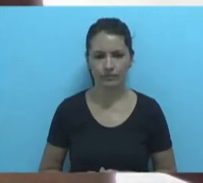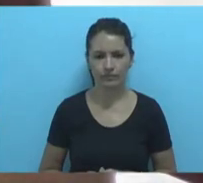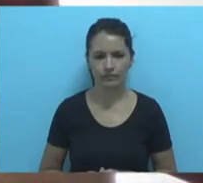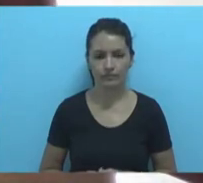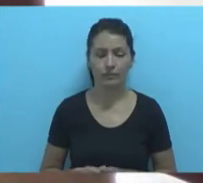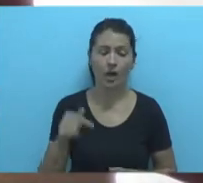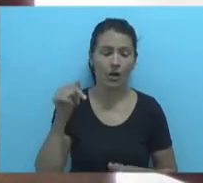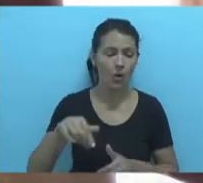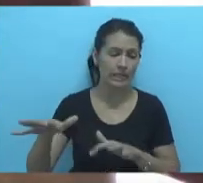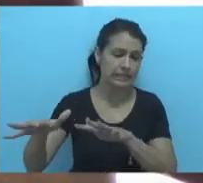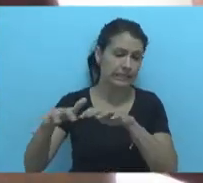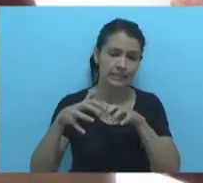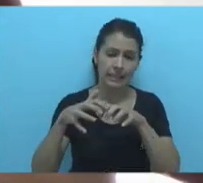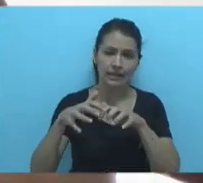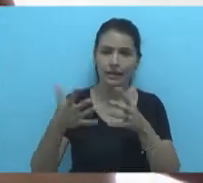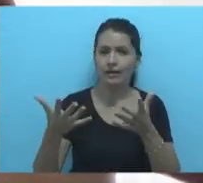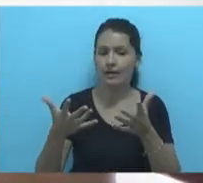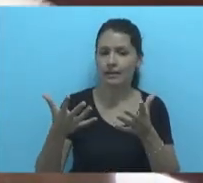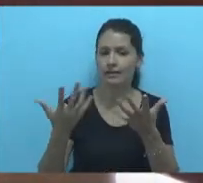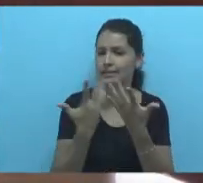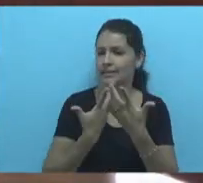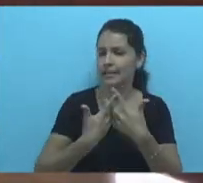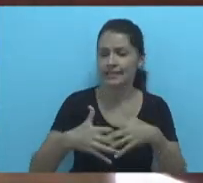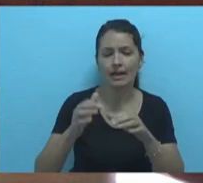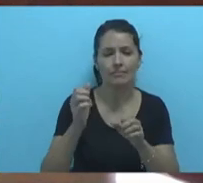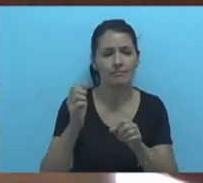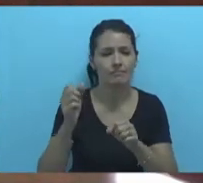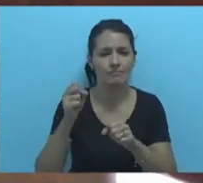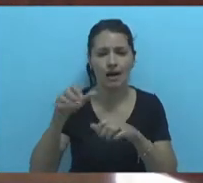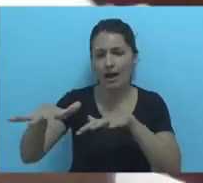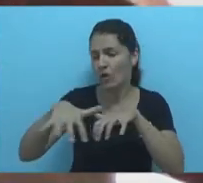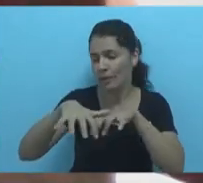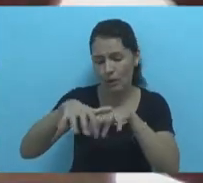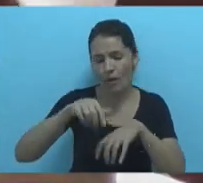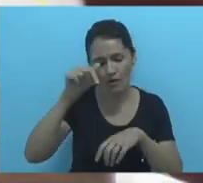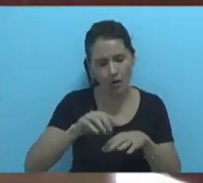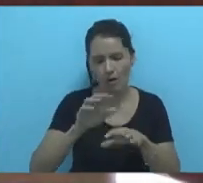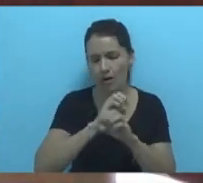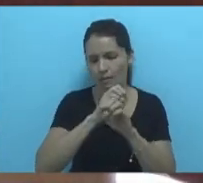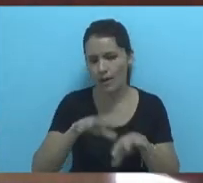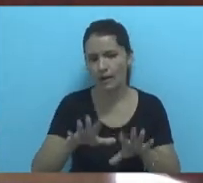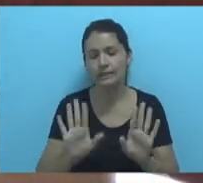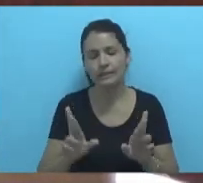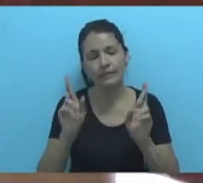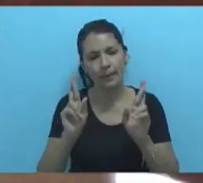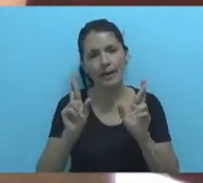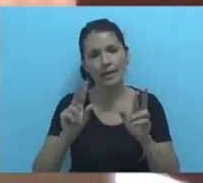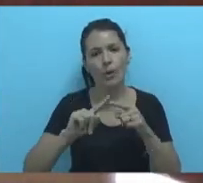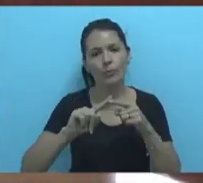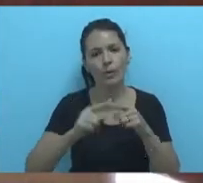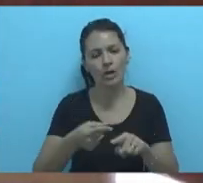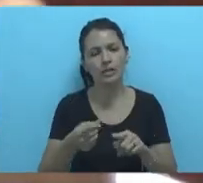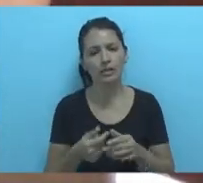productivo, en virtud de esto, está sumamente afectado. Por eso esperemos que la política, y la política